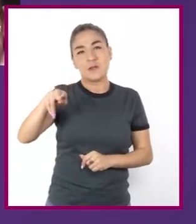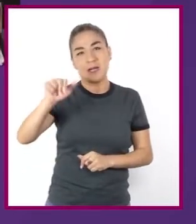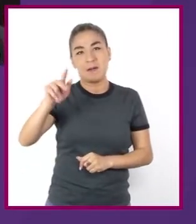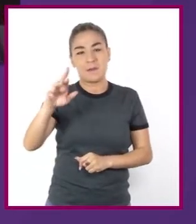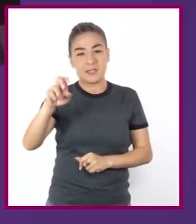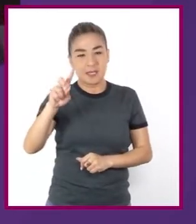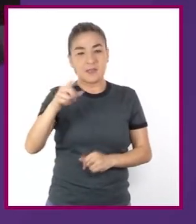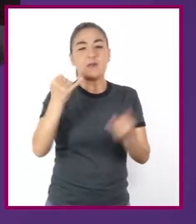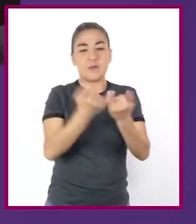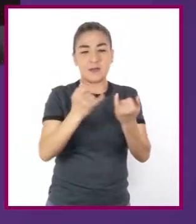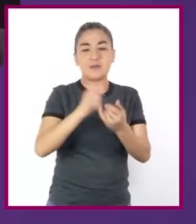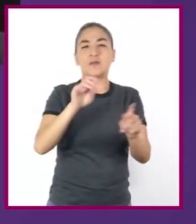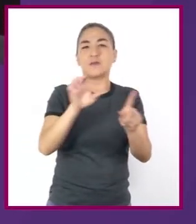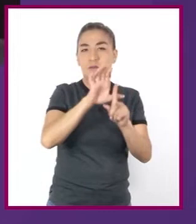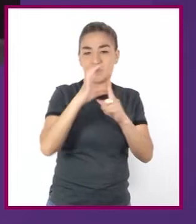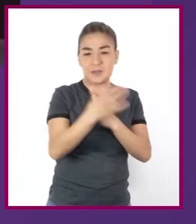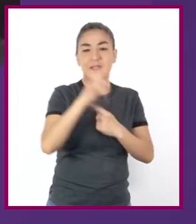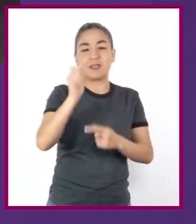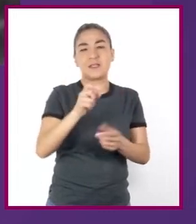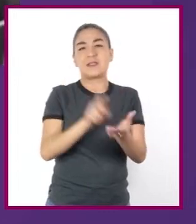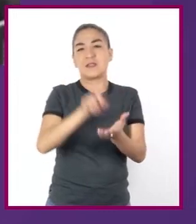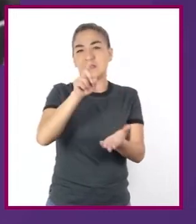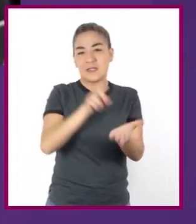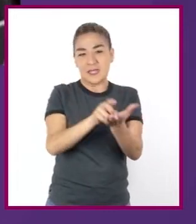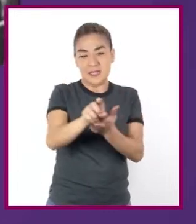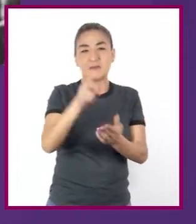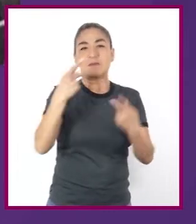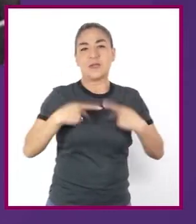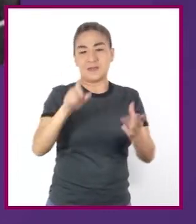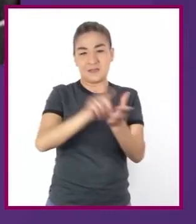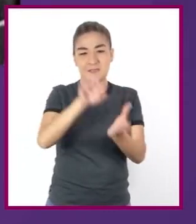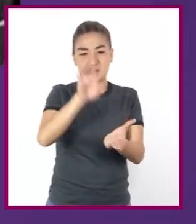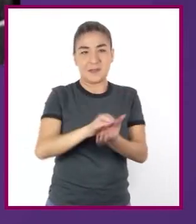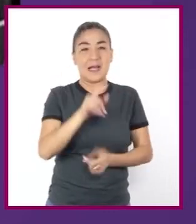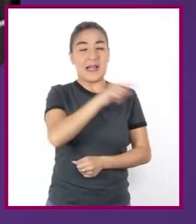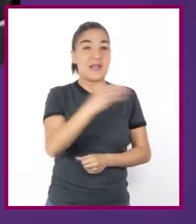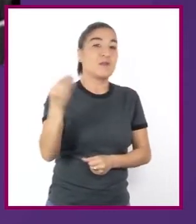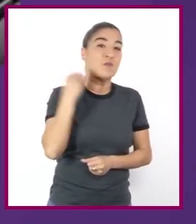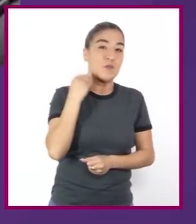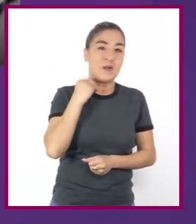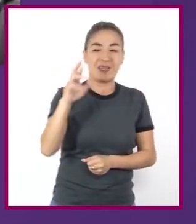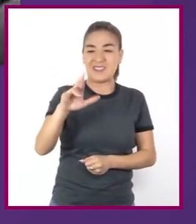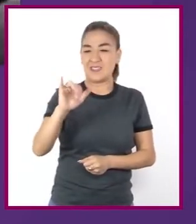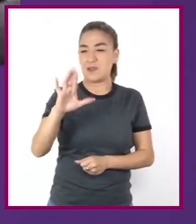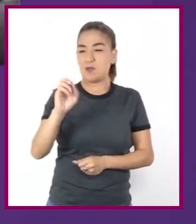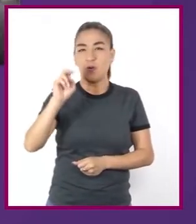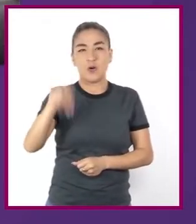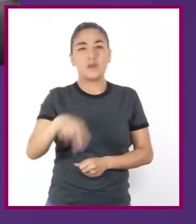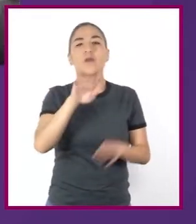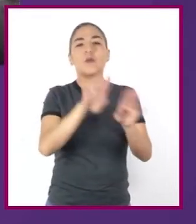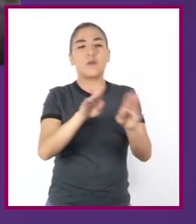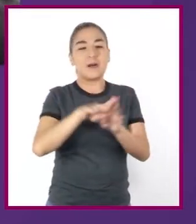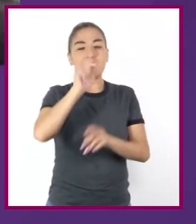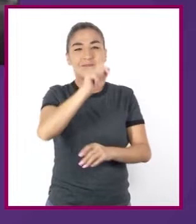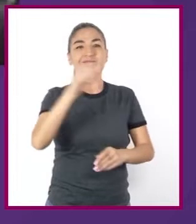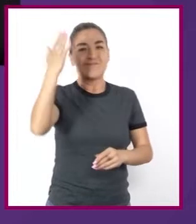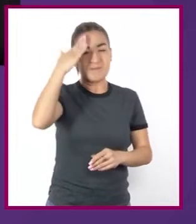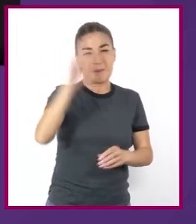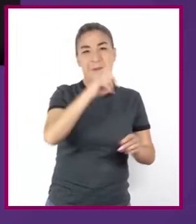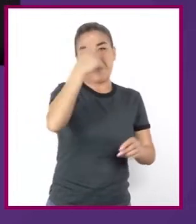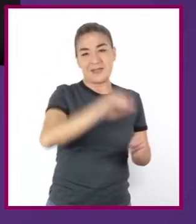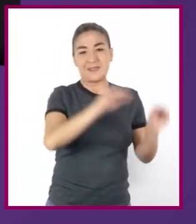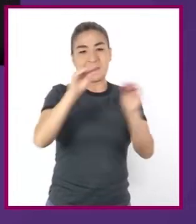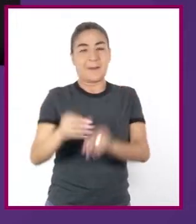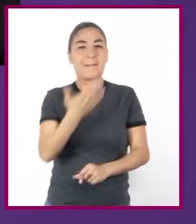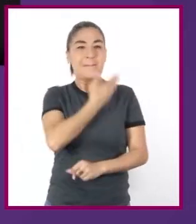Convención de los Derechos de las Personas con Discapacidad. El abogado Rincón Gallardo fue candidato a la presidencia de México